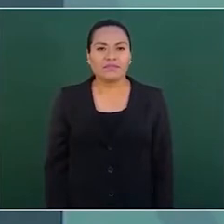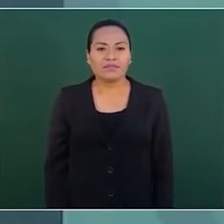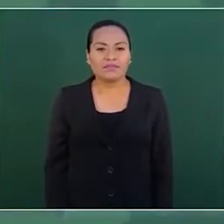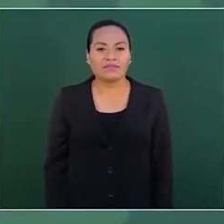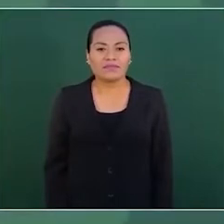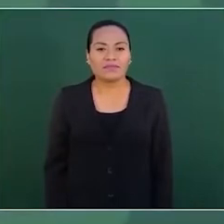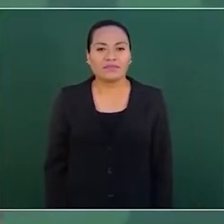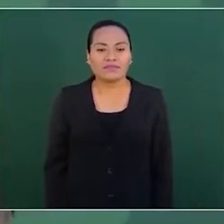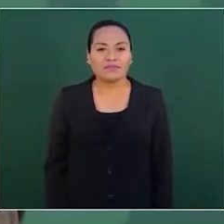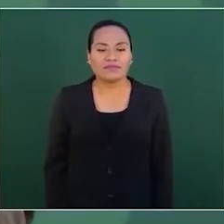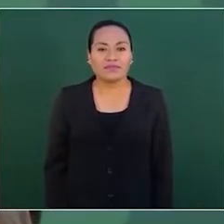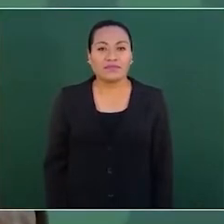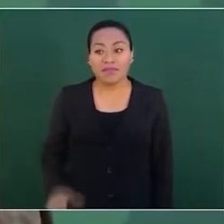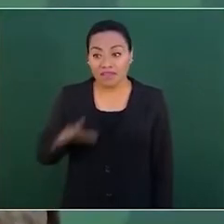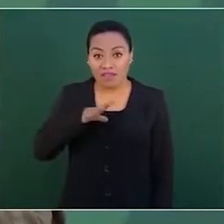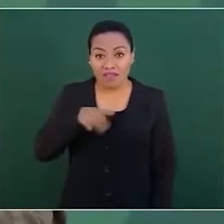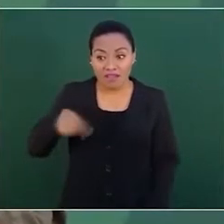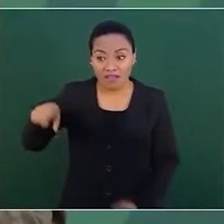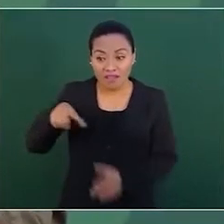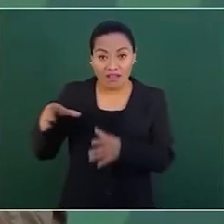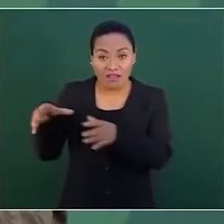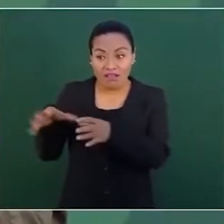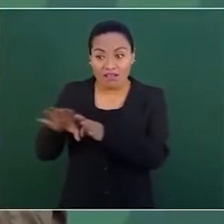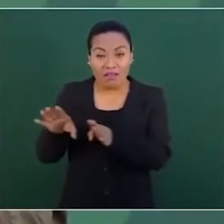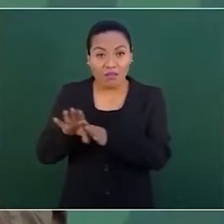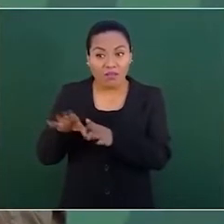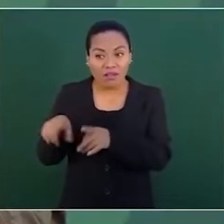no existe polarización.